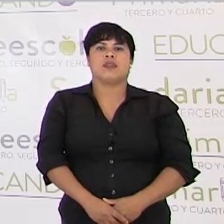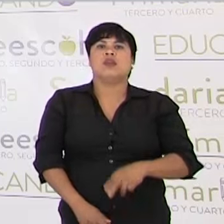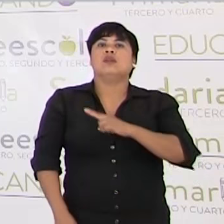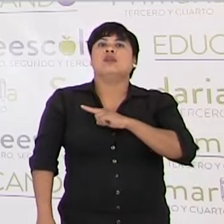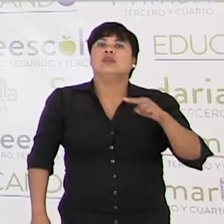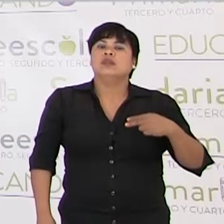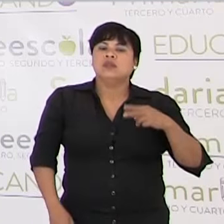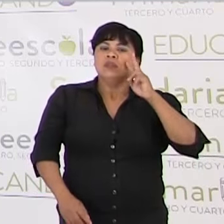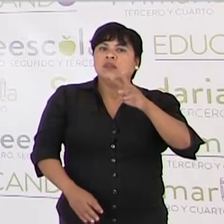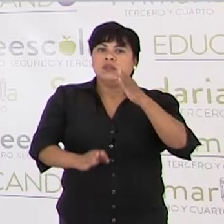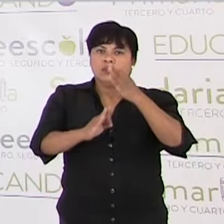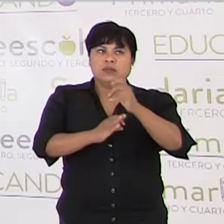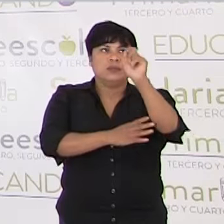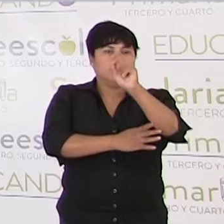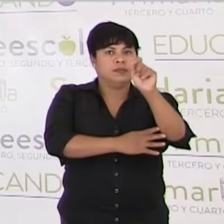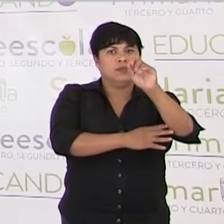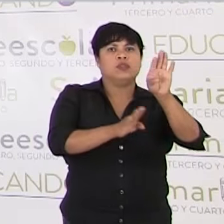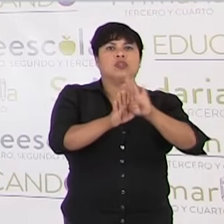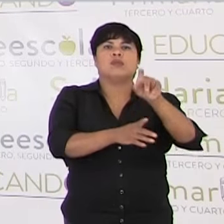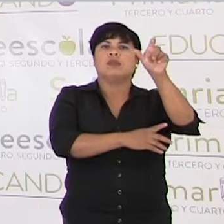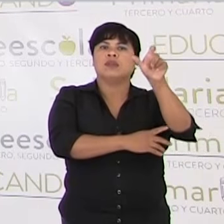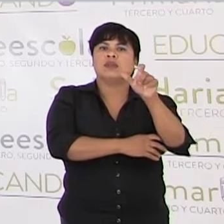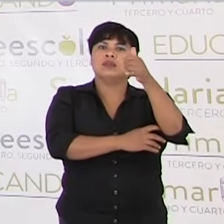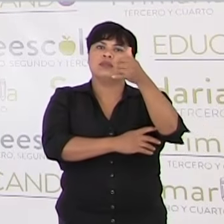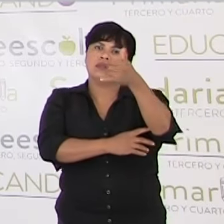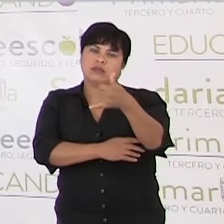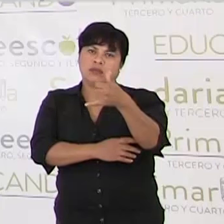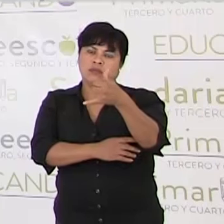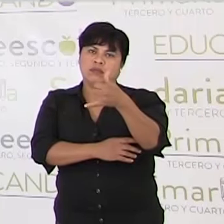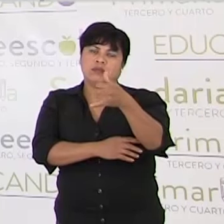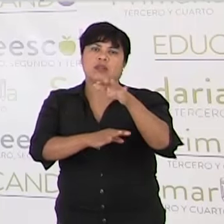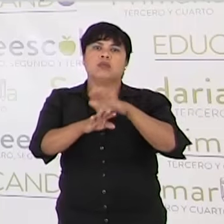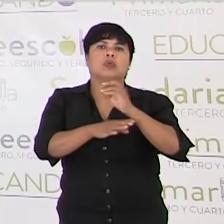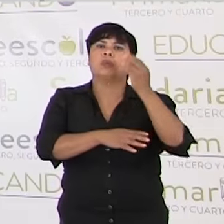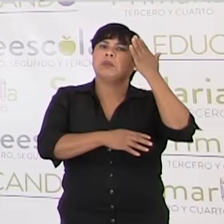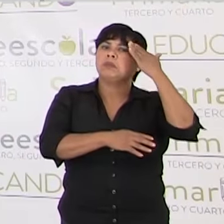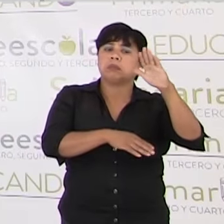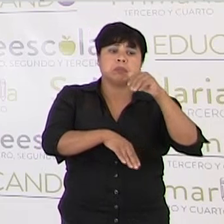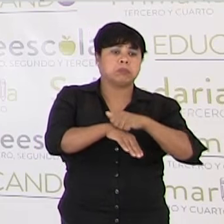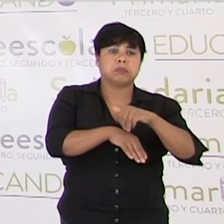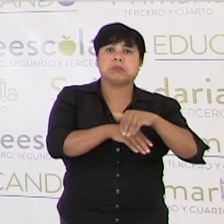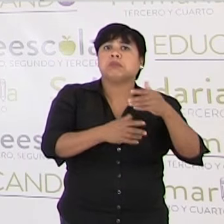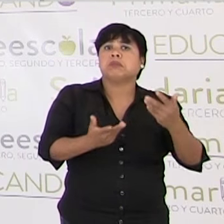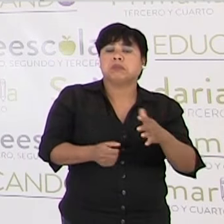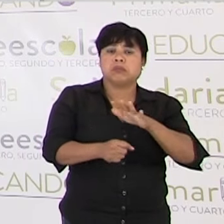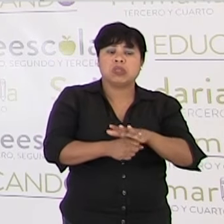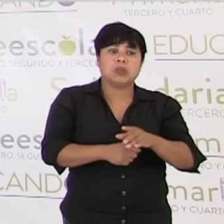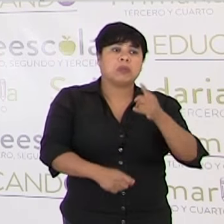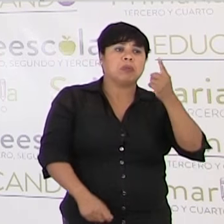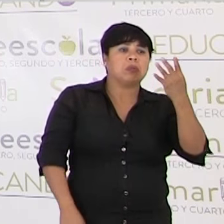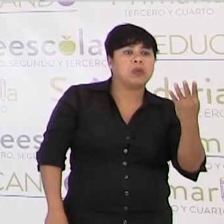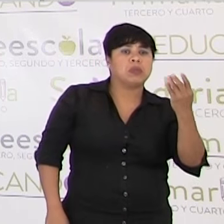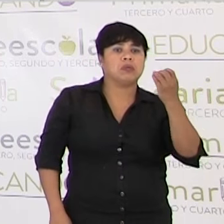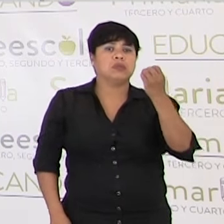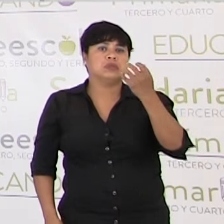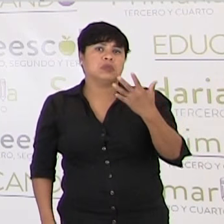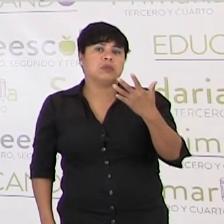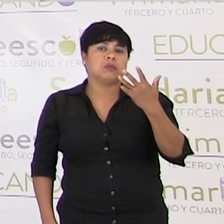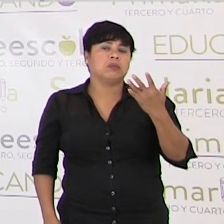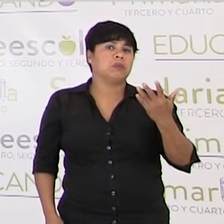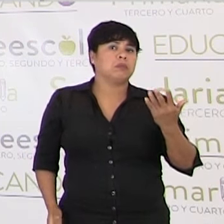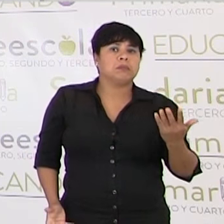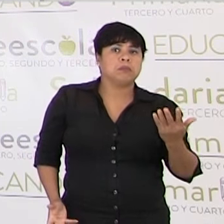nosotros lo representamos como x y y porque son números que no conocemos, o sea, puede ser un número 4, un número